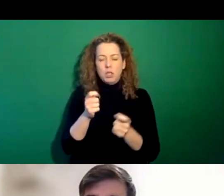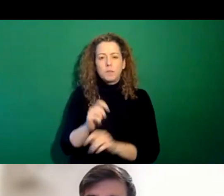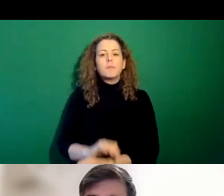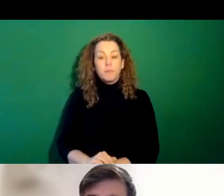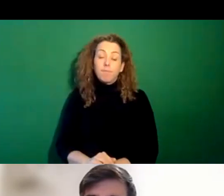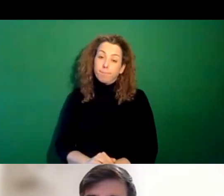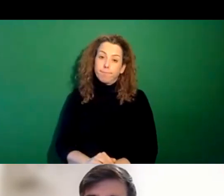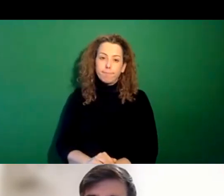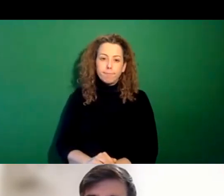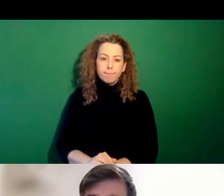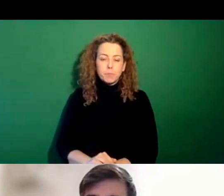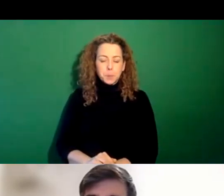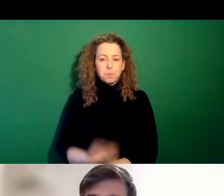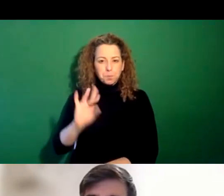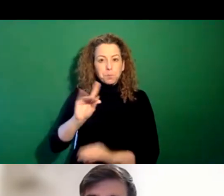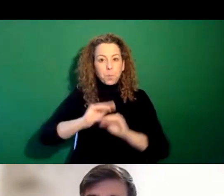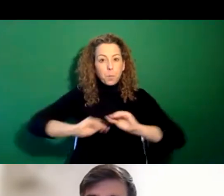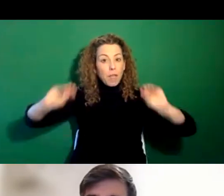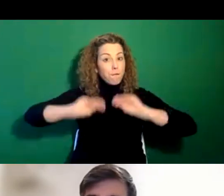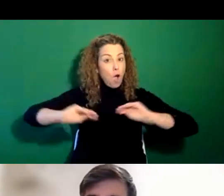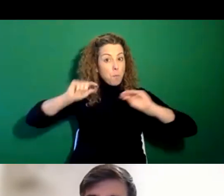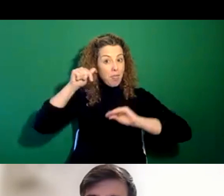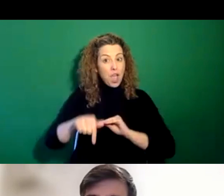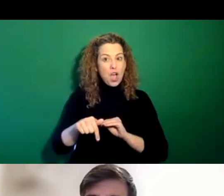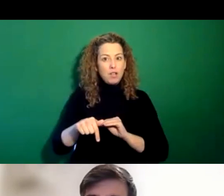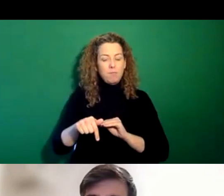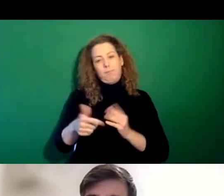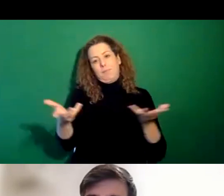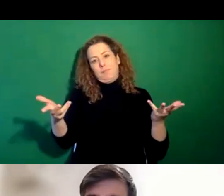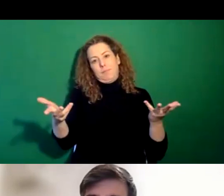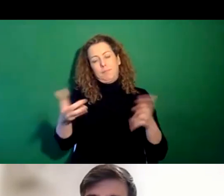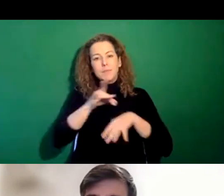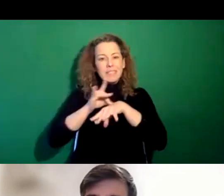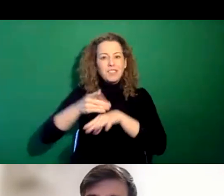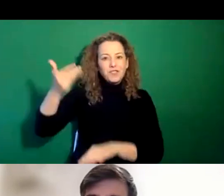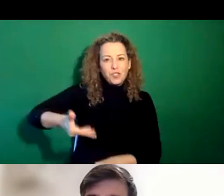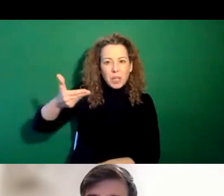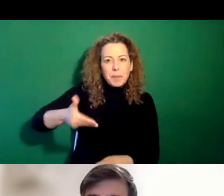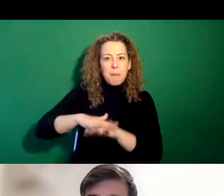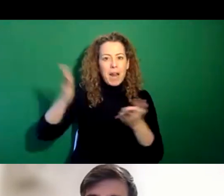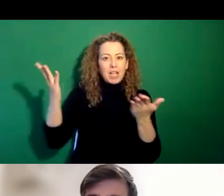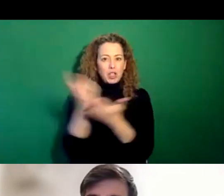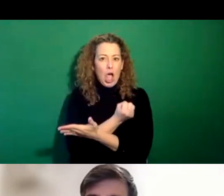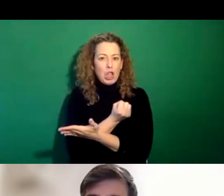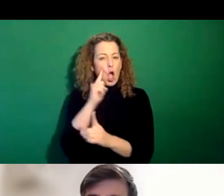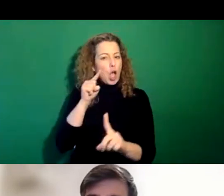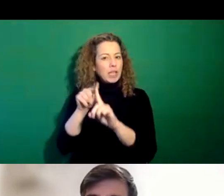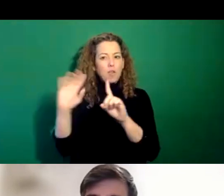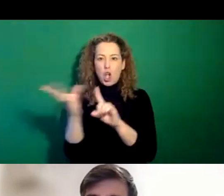Claro, la formación en este sentido es la vía fundamental para conseguir